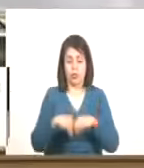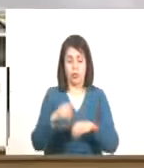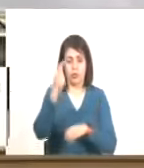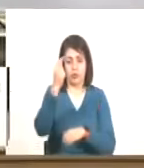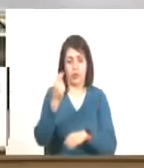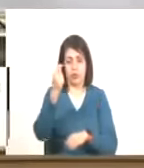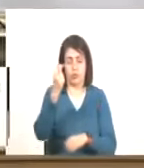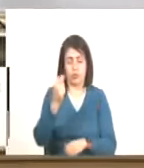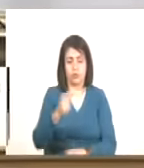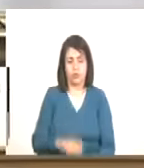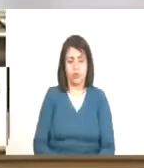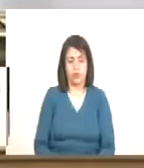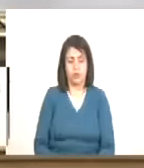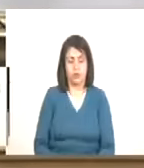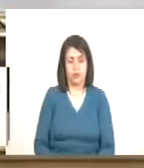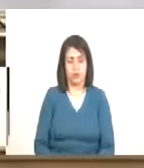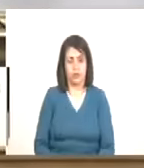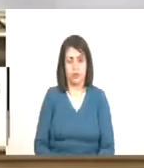diputado.